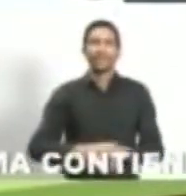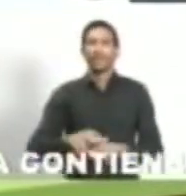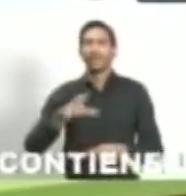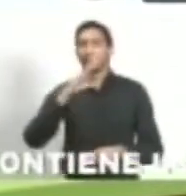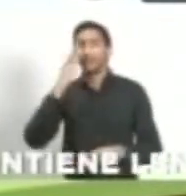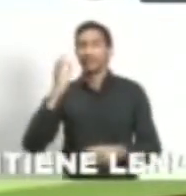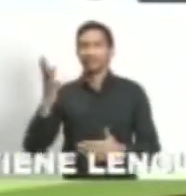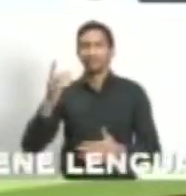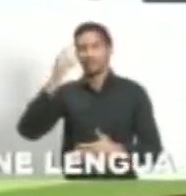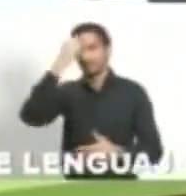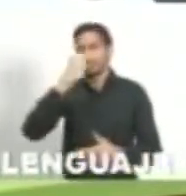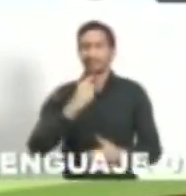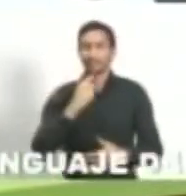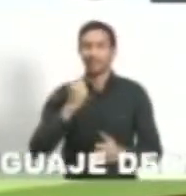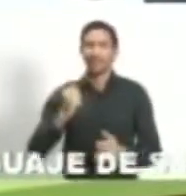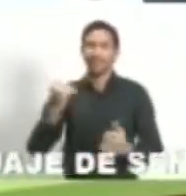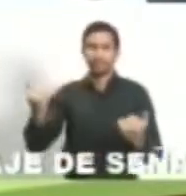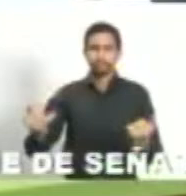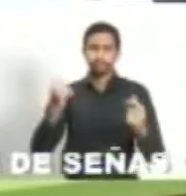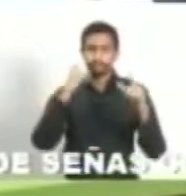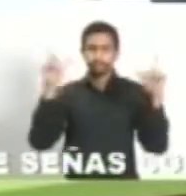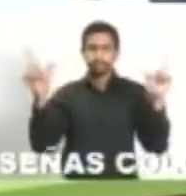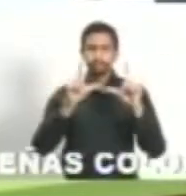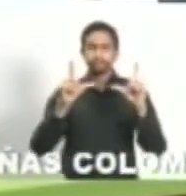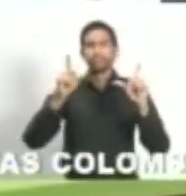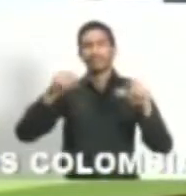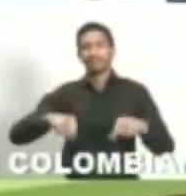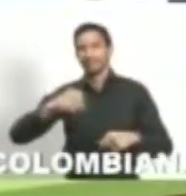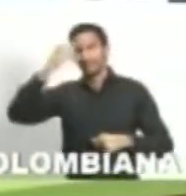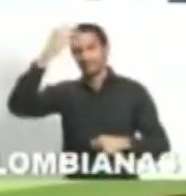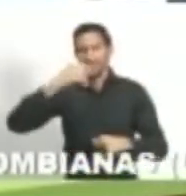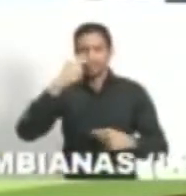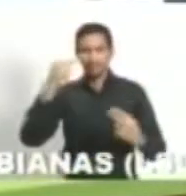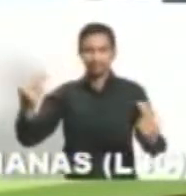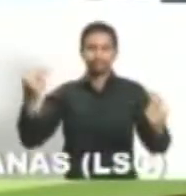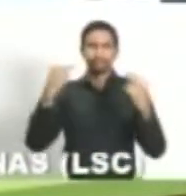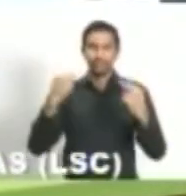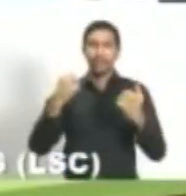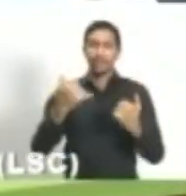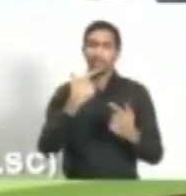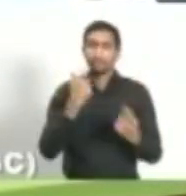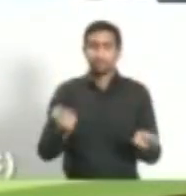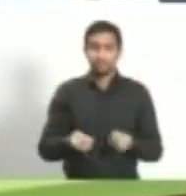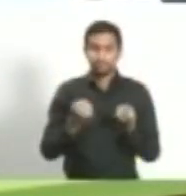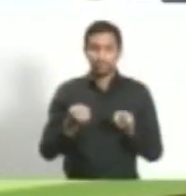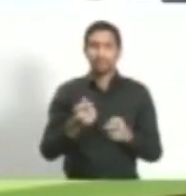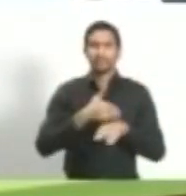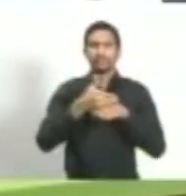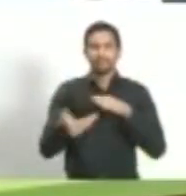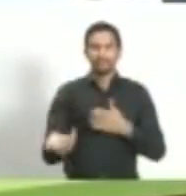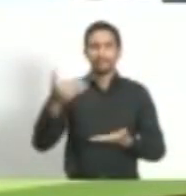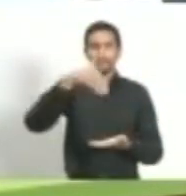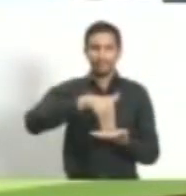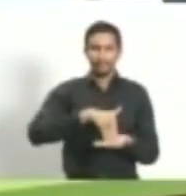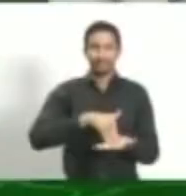Santa Marta, todos ellos conectados a través de nuestra página de Facebook. Entonces vamos a una pausa comercial y ya regresamos con mucho